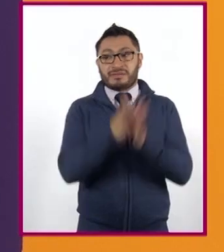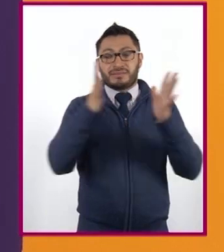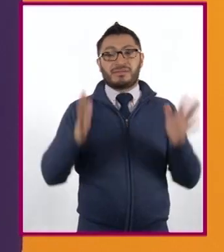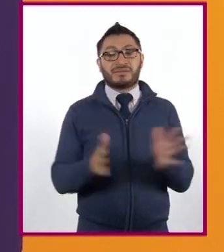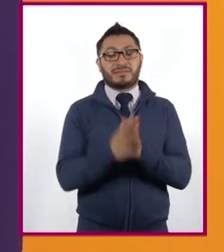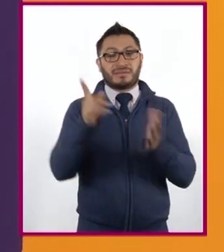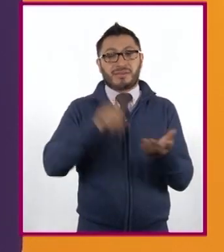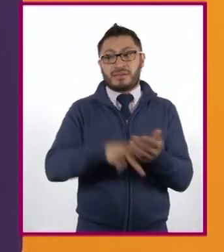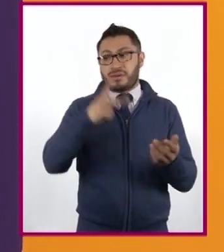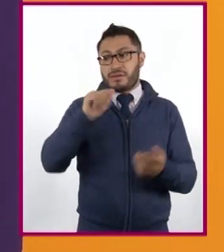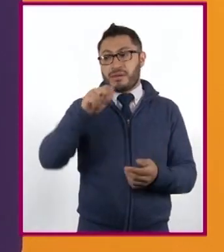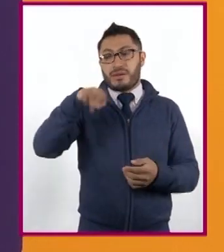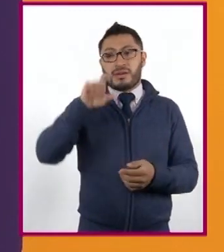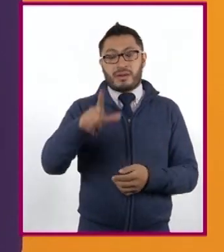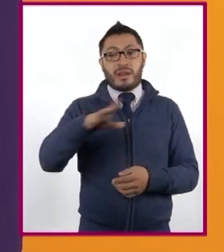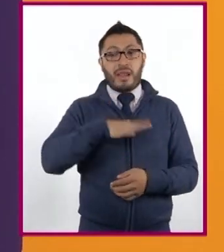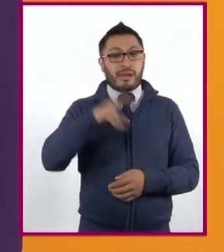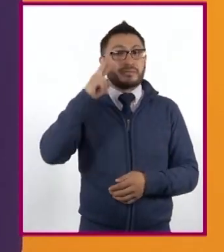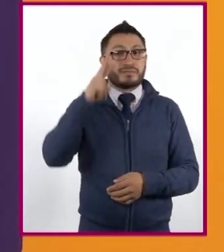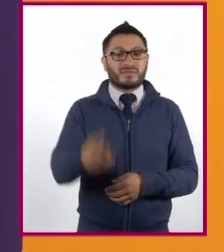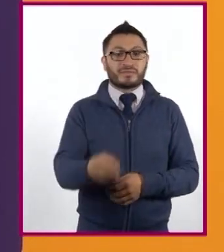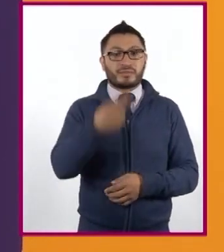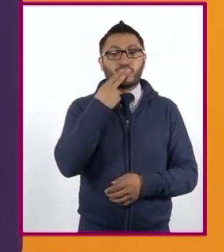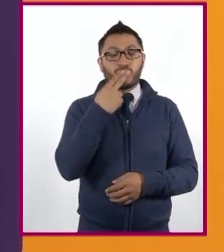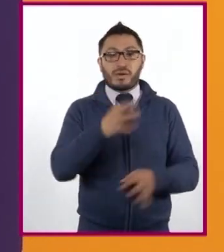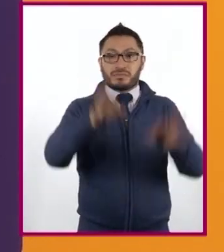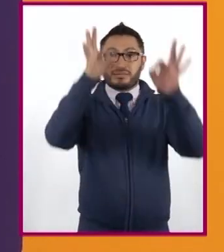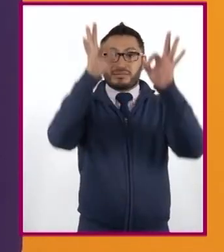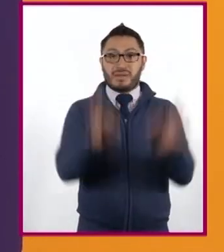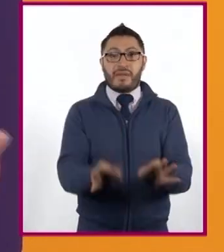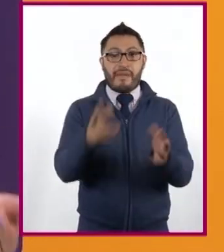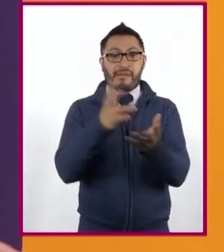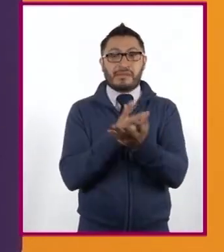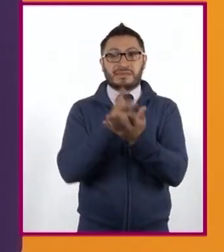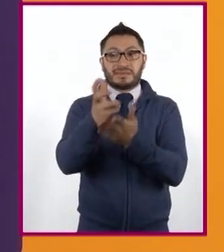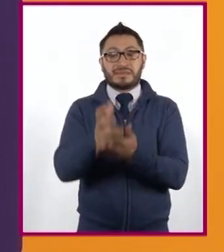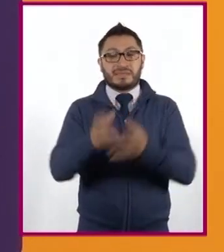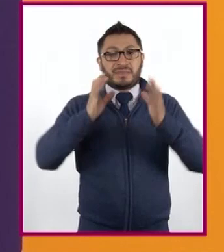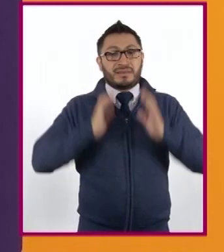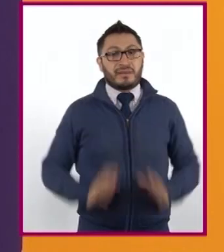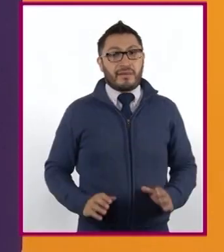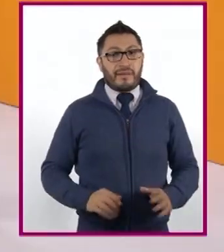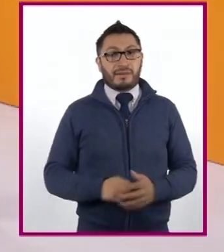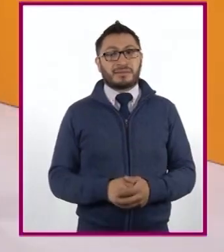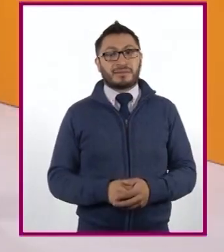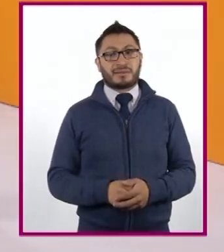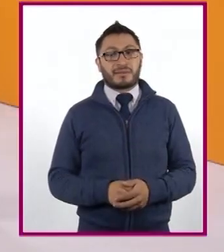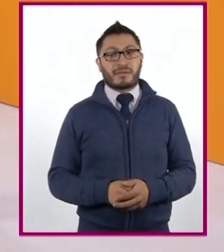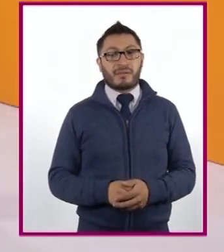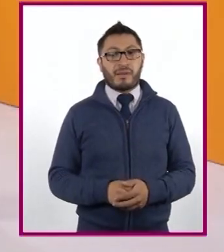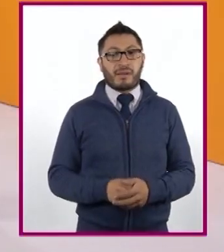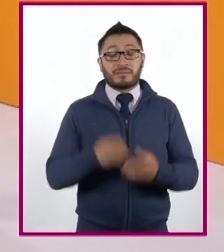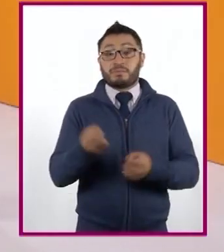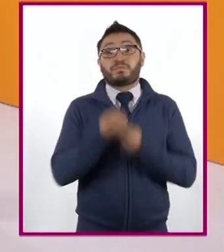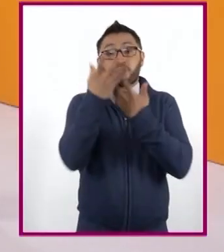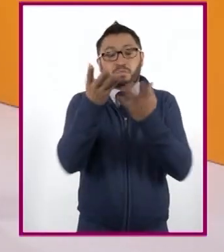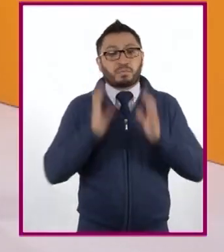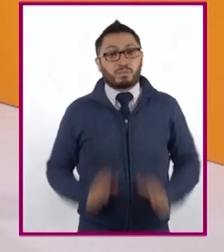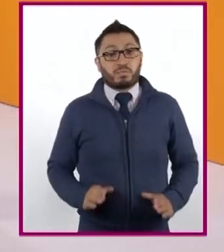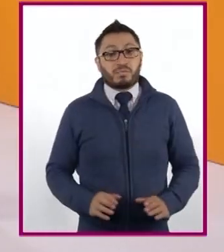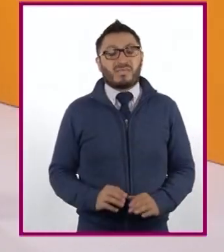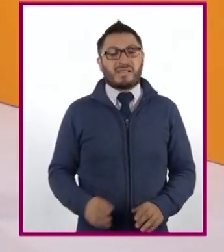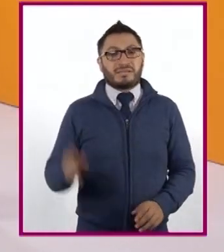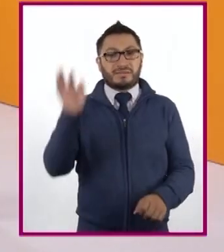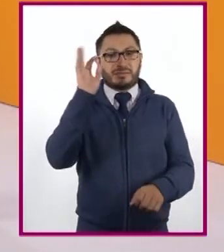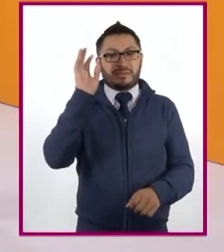el panel observen un uso adecuado de la expresión corporal. Procurar hablar a